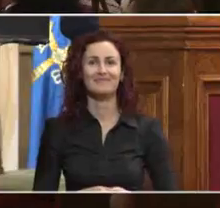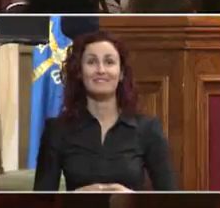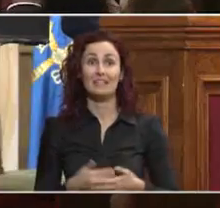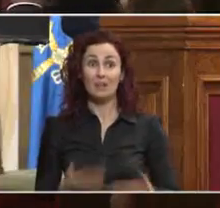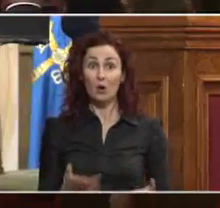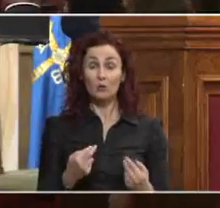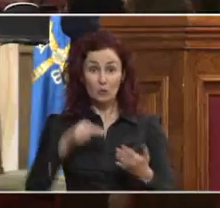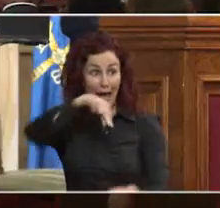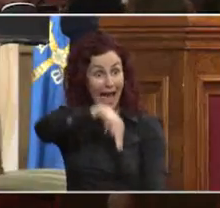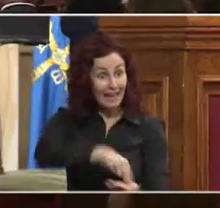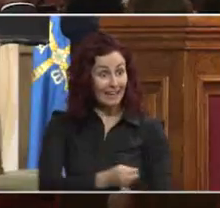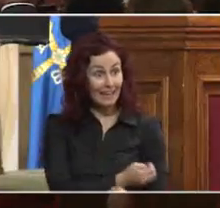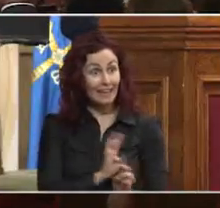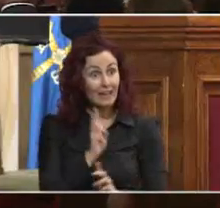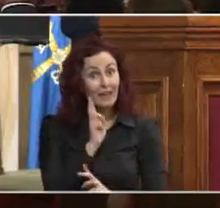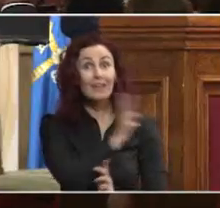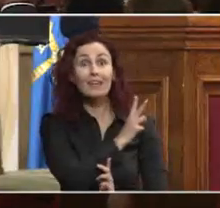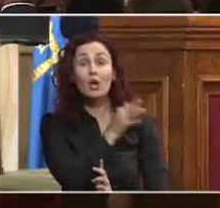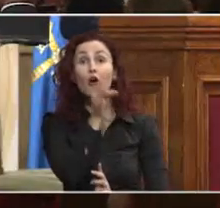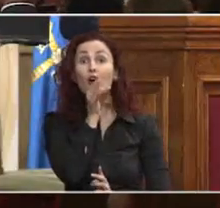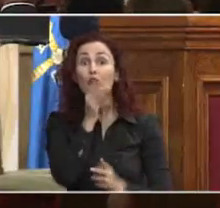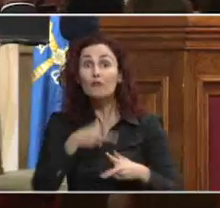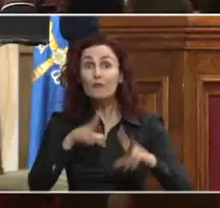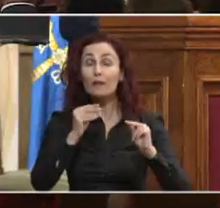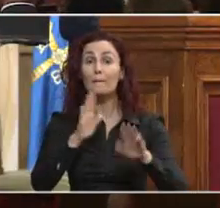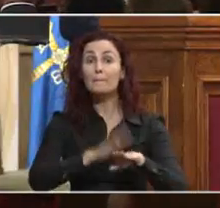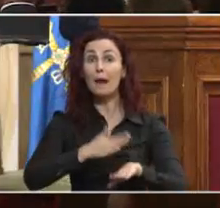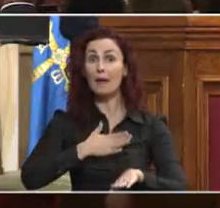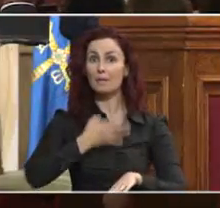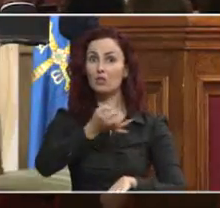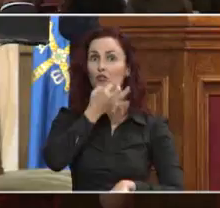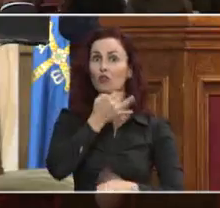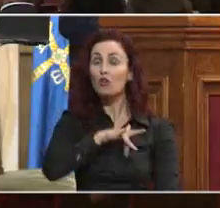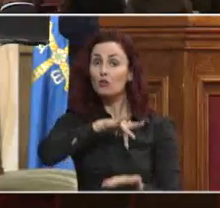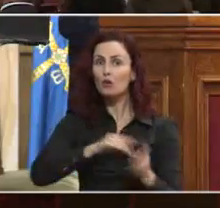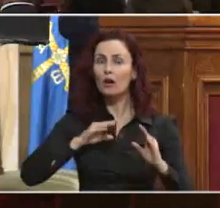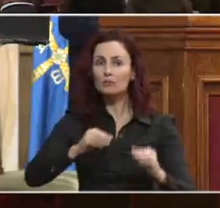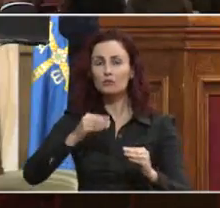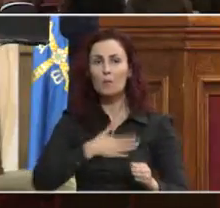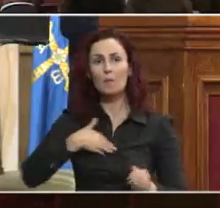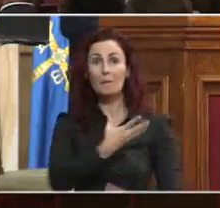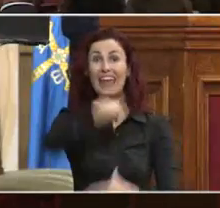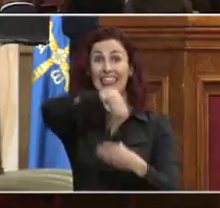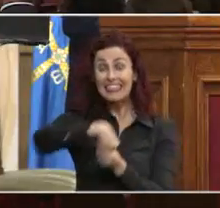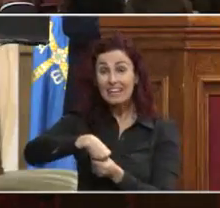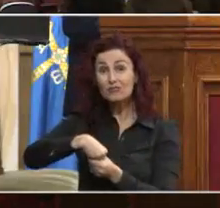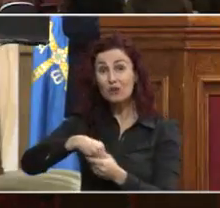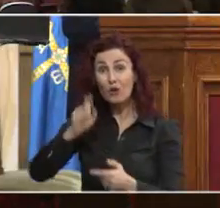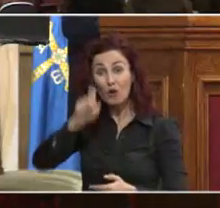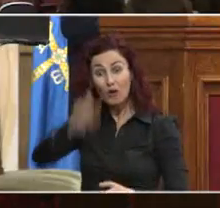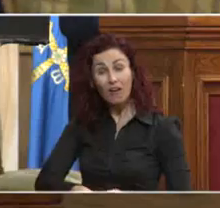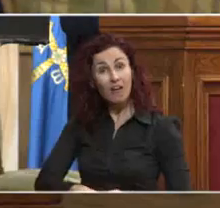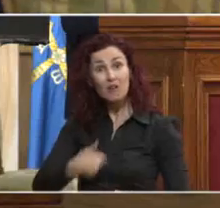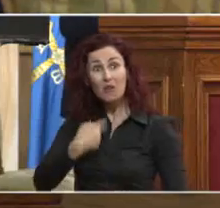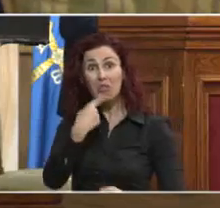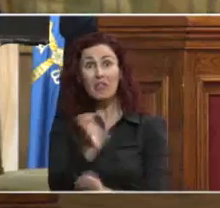Ya están aquí Les Luthiers y yo aún no escribí el final de mi intervención sobre el papel de la filosofía en la obra de Johann Sebastian Mastro Piero.